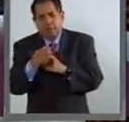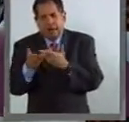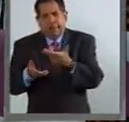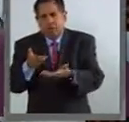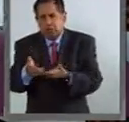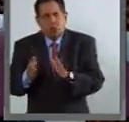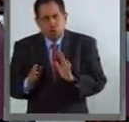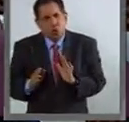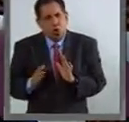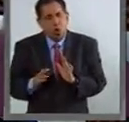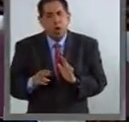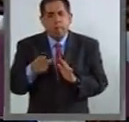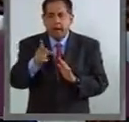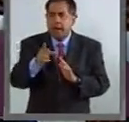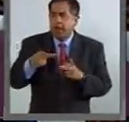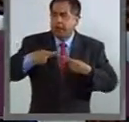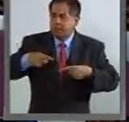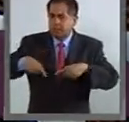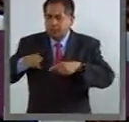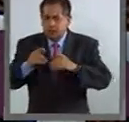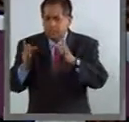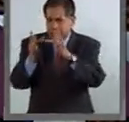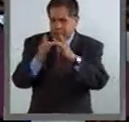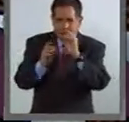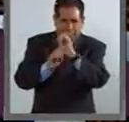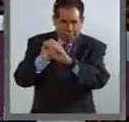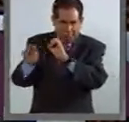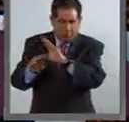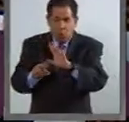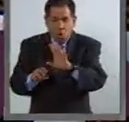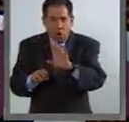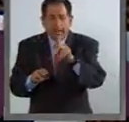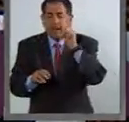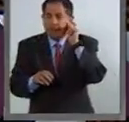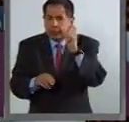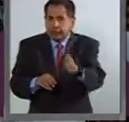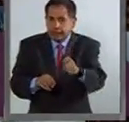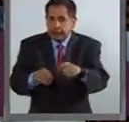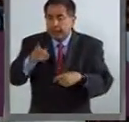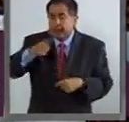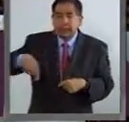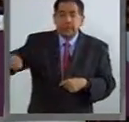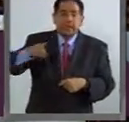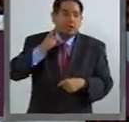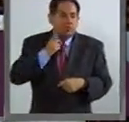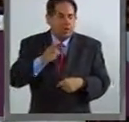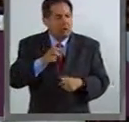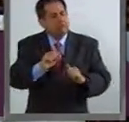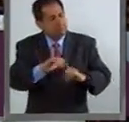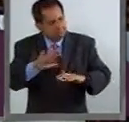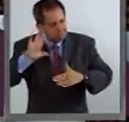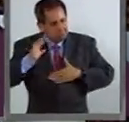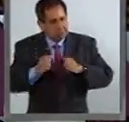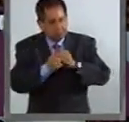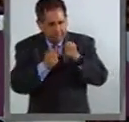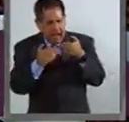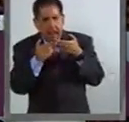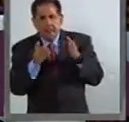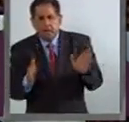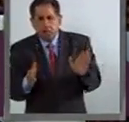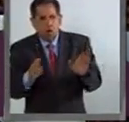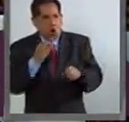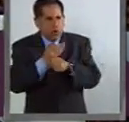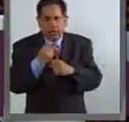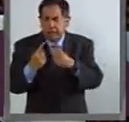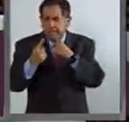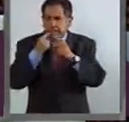esta posibilidad de que la sociedad interactúe. Quiere decir que los legisladores se han comprometido y que hoy están